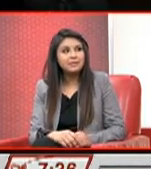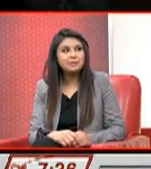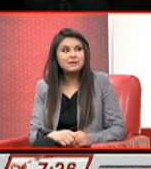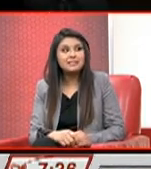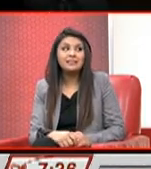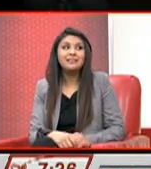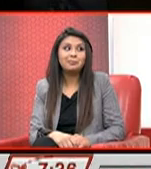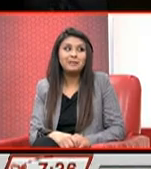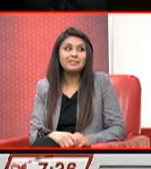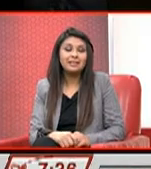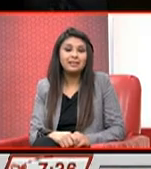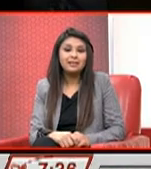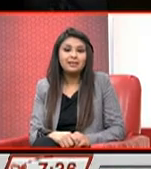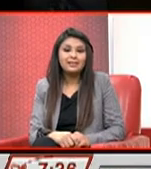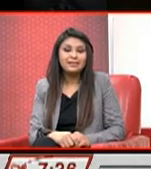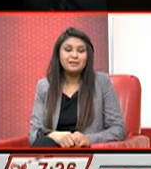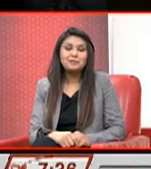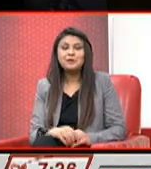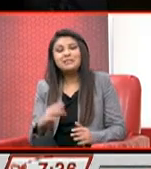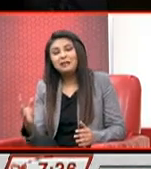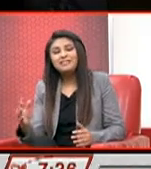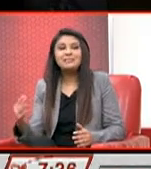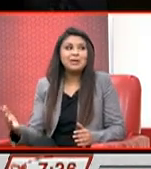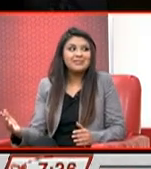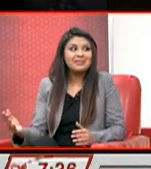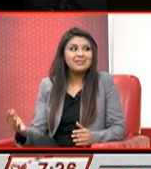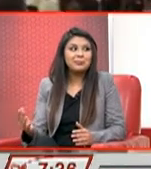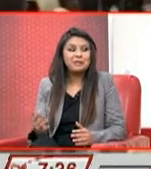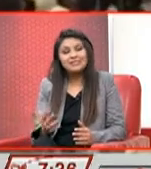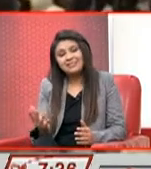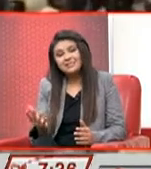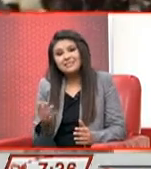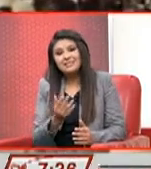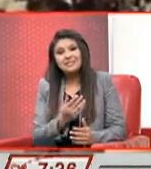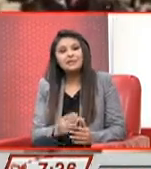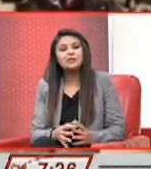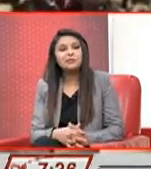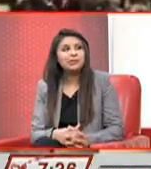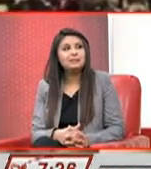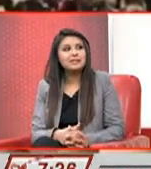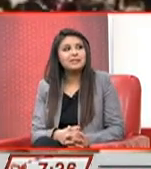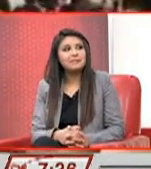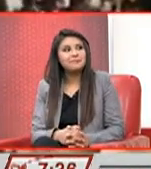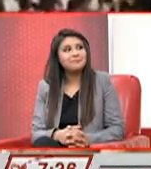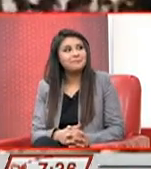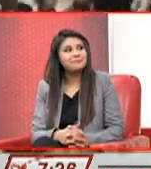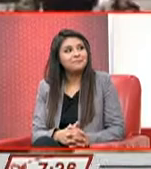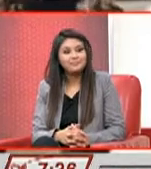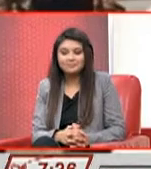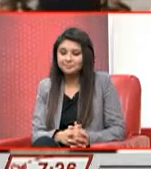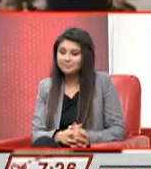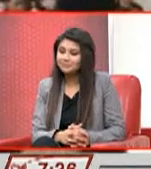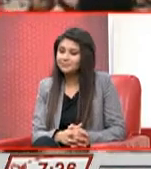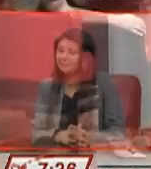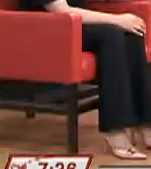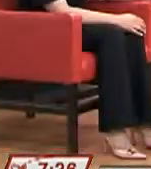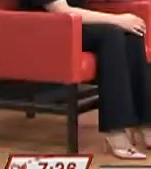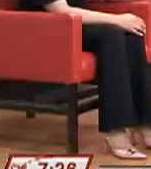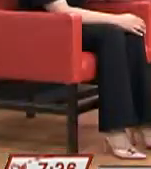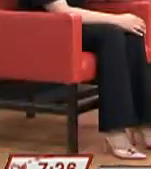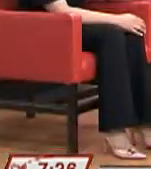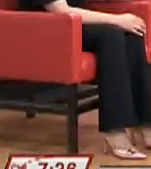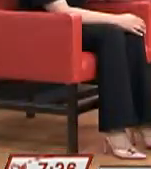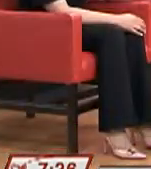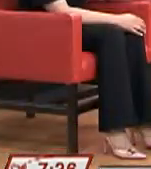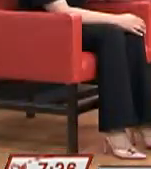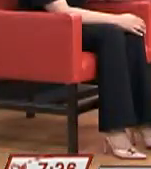esto, tenemos bastante capacidad. No somos ni más ni menos que los hombres, entonces todos podemos hacer. Carol, ¿cómo pueden